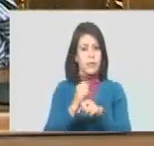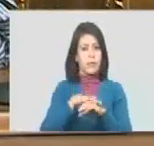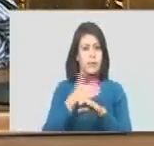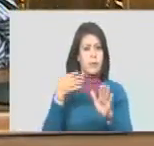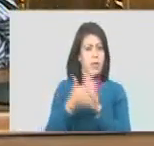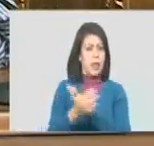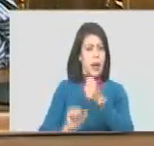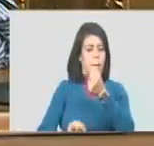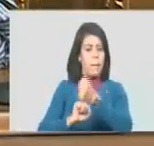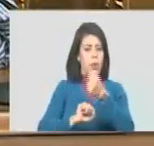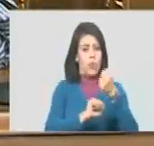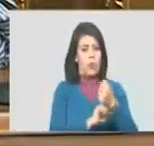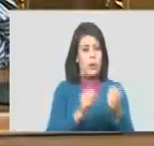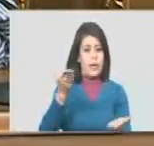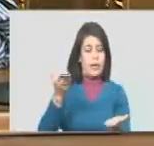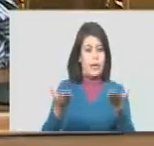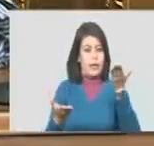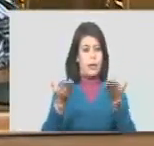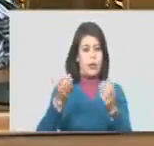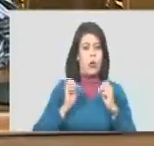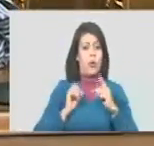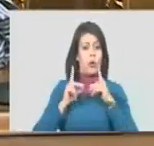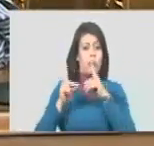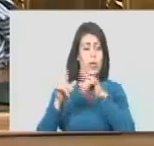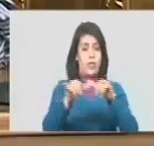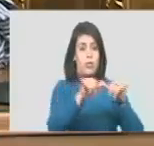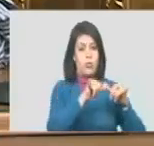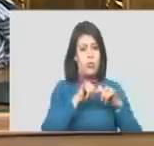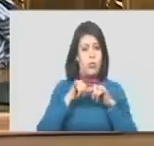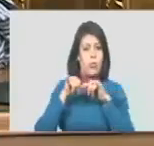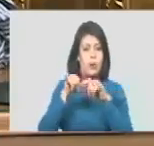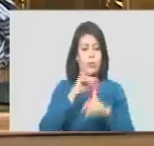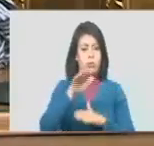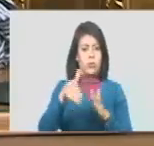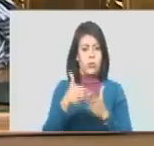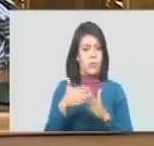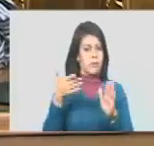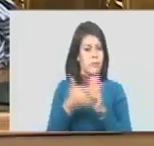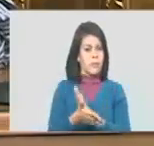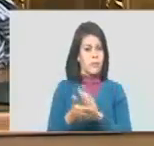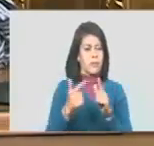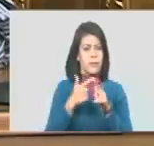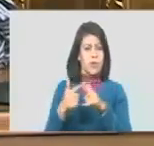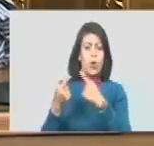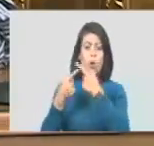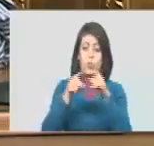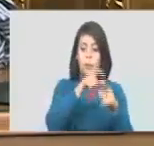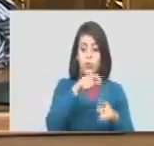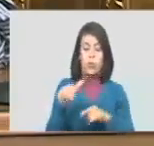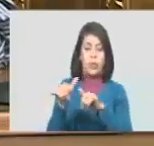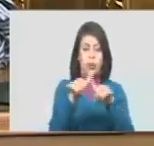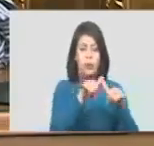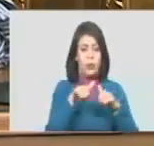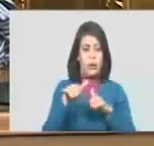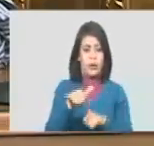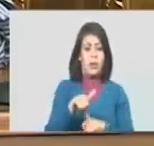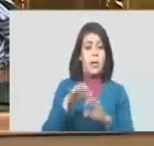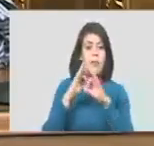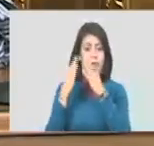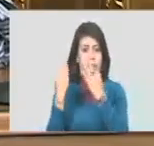sobre la base de la equiparación de oportunidades e igualdad de condiciones con respecto a las demás personas. El Estado,